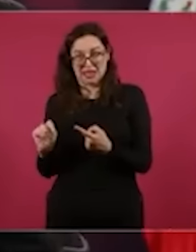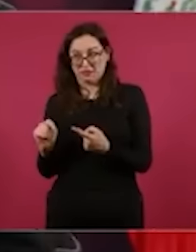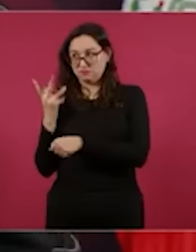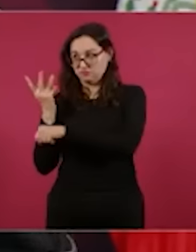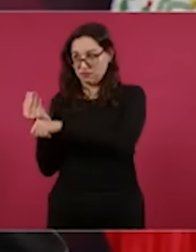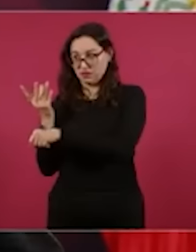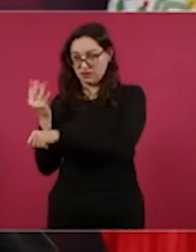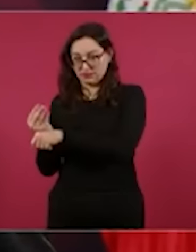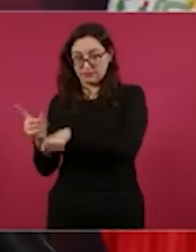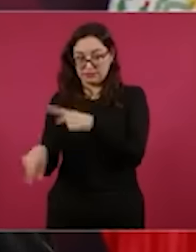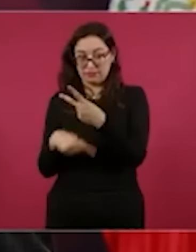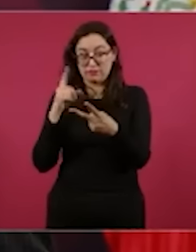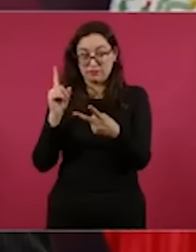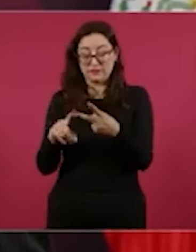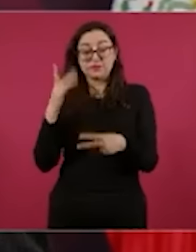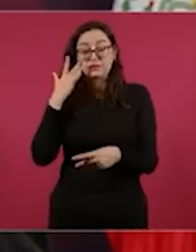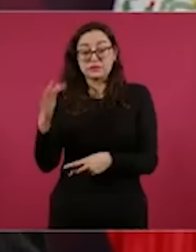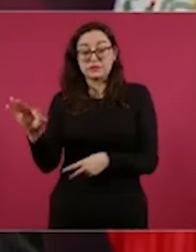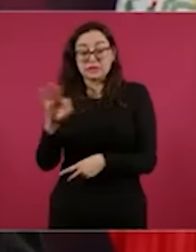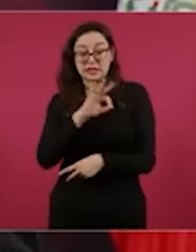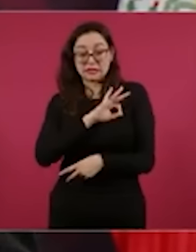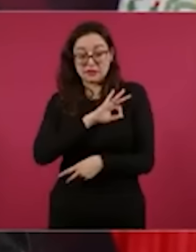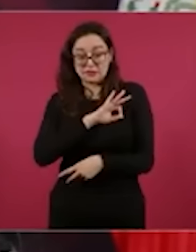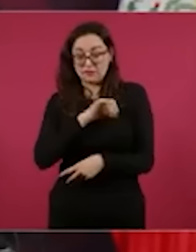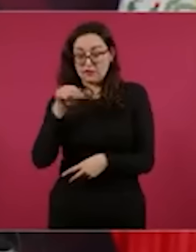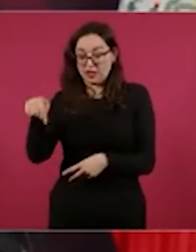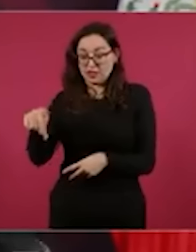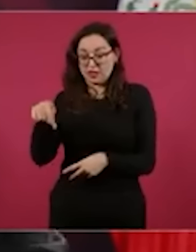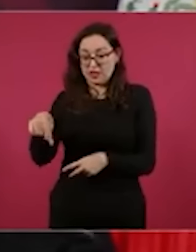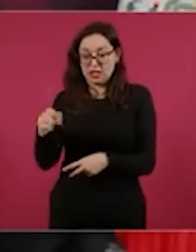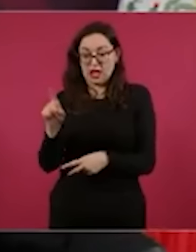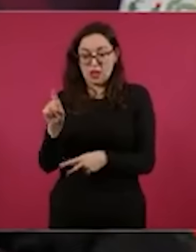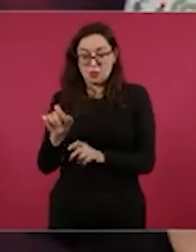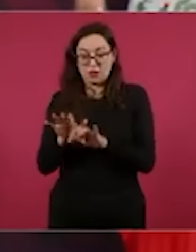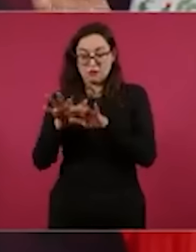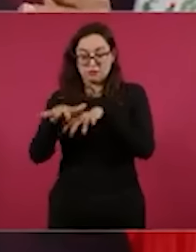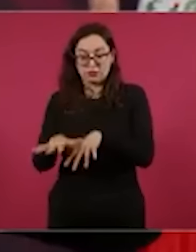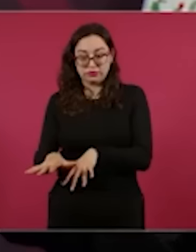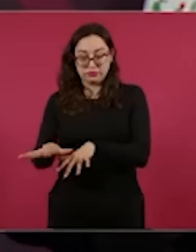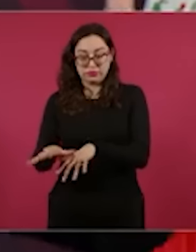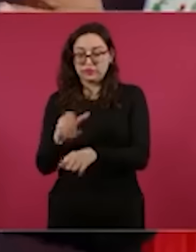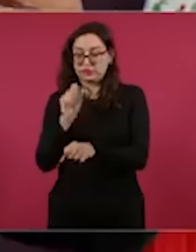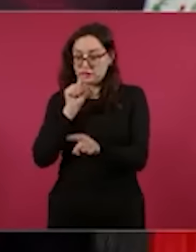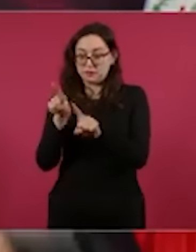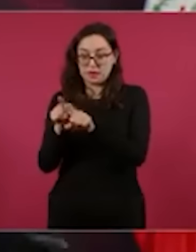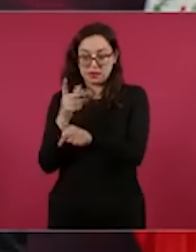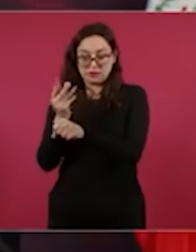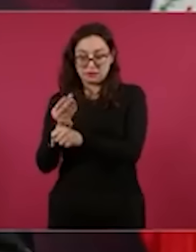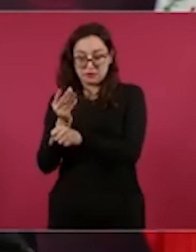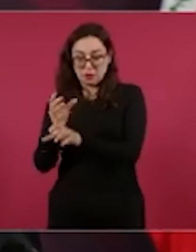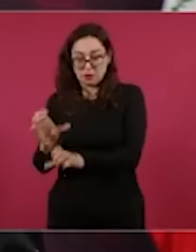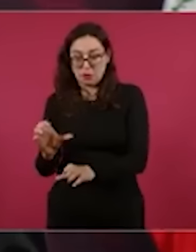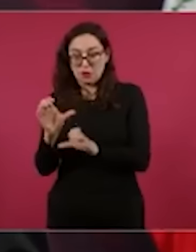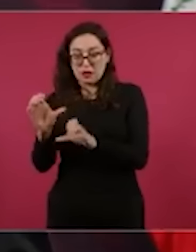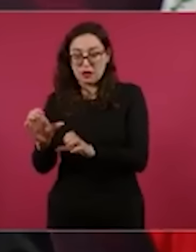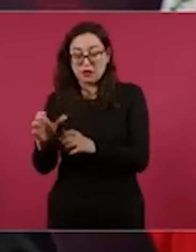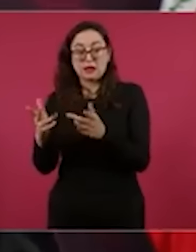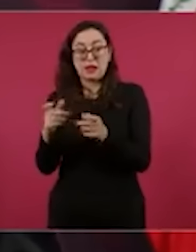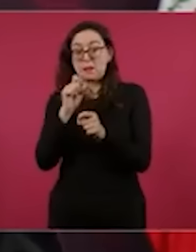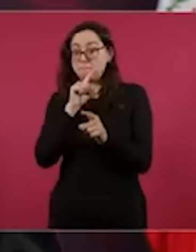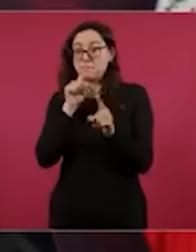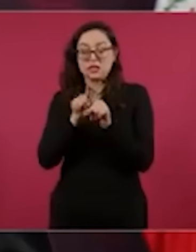y todo eso se cuidó, y ahora pues va a ser un espacio para el disfrute de